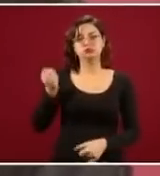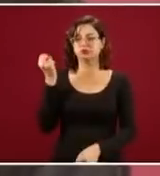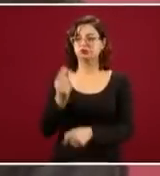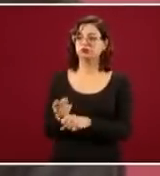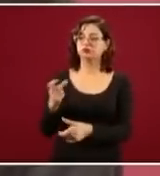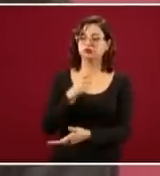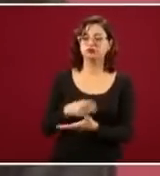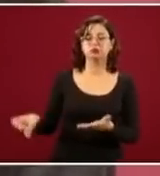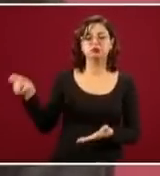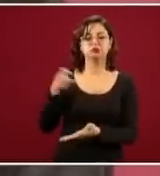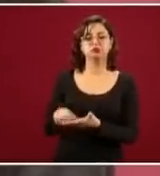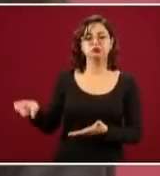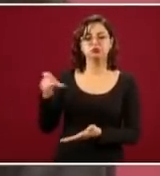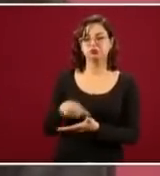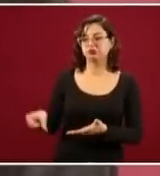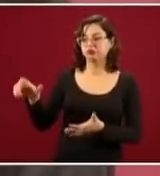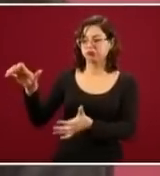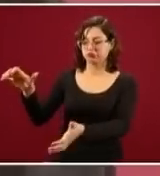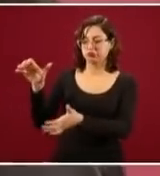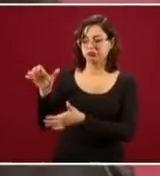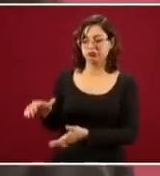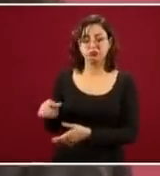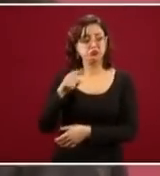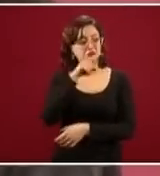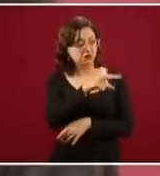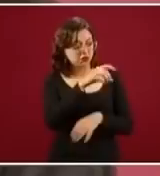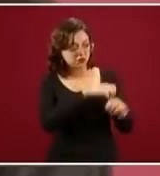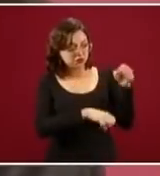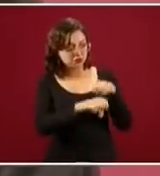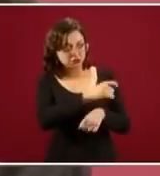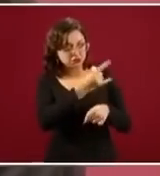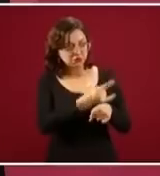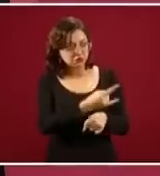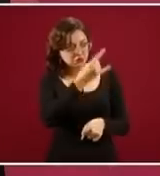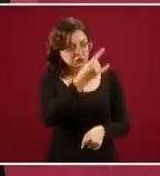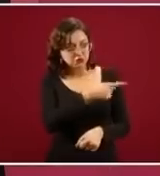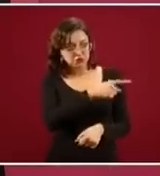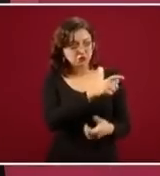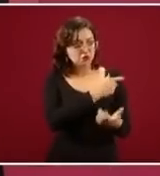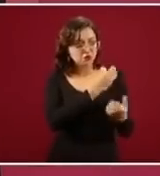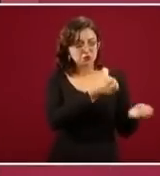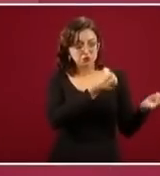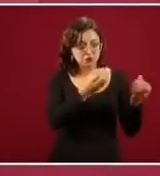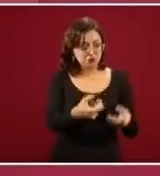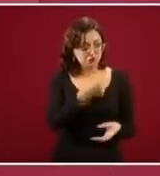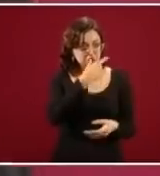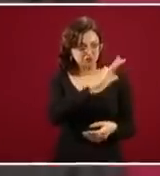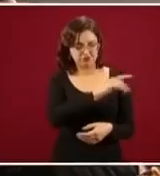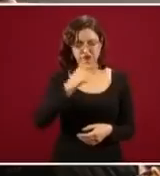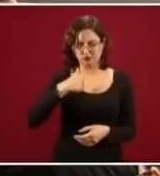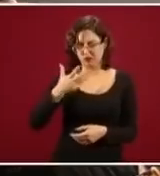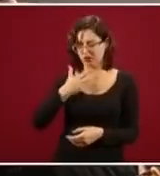cuando la empresa privada no responde conforme a contrato. Gracias, presidente.